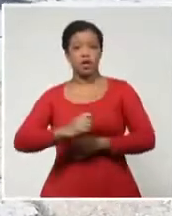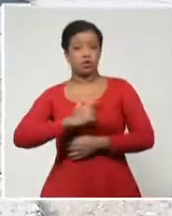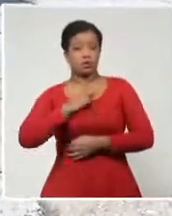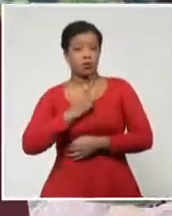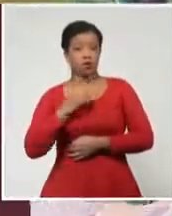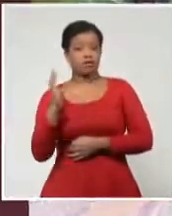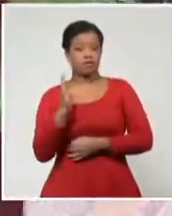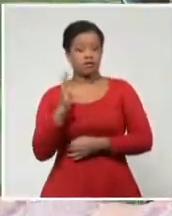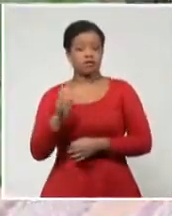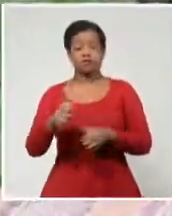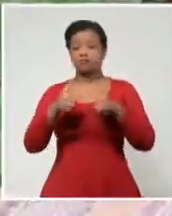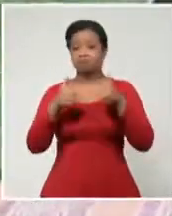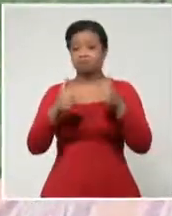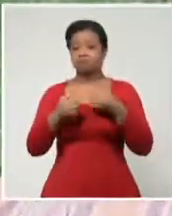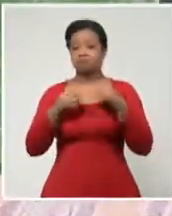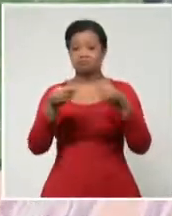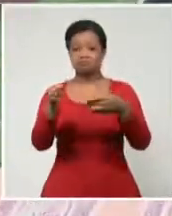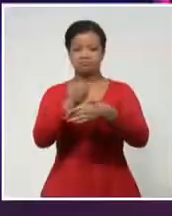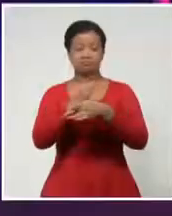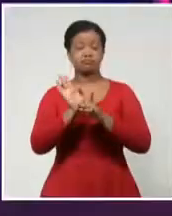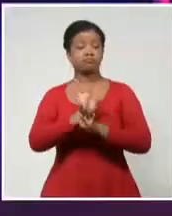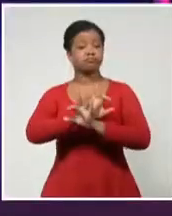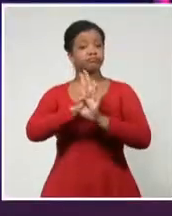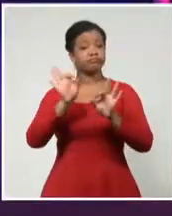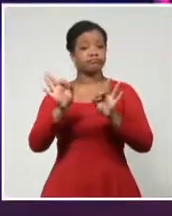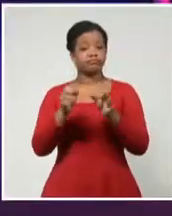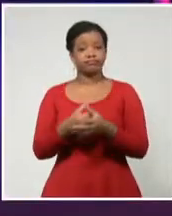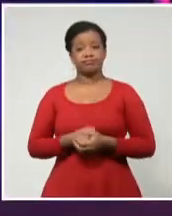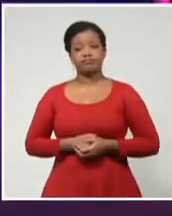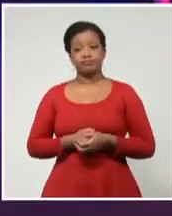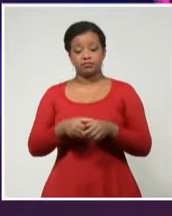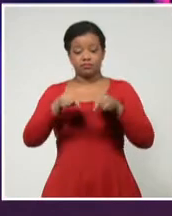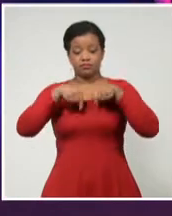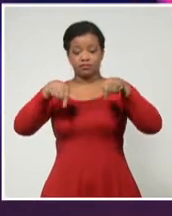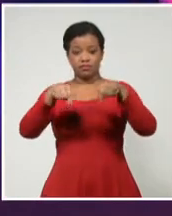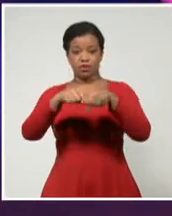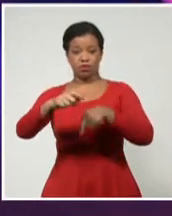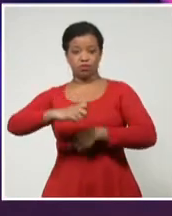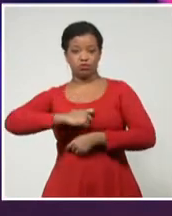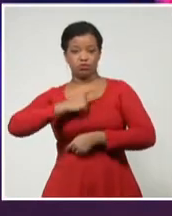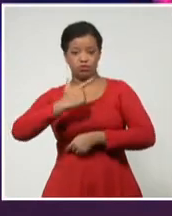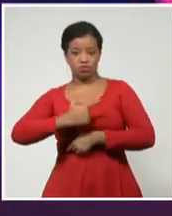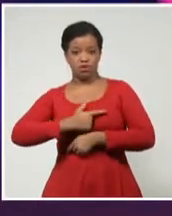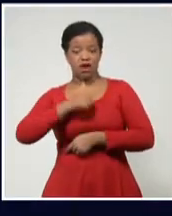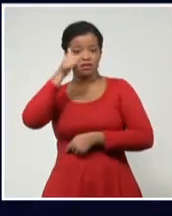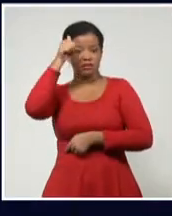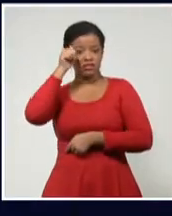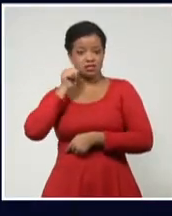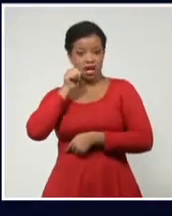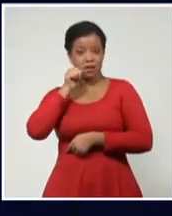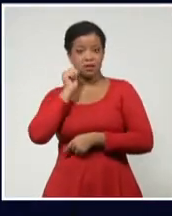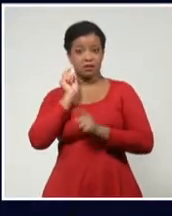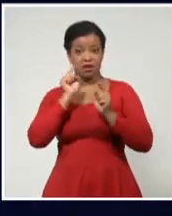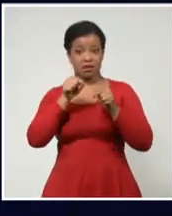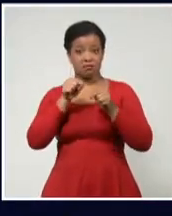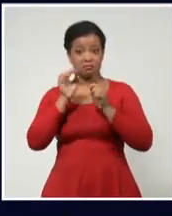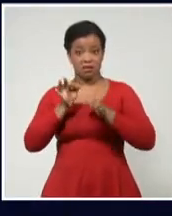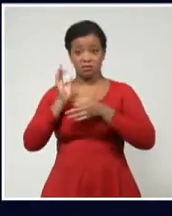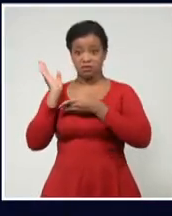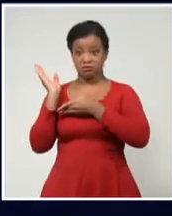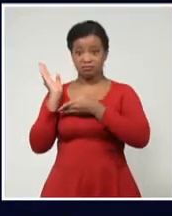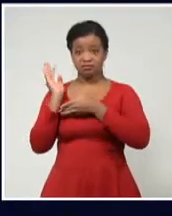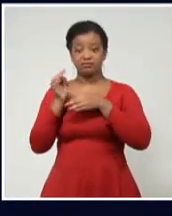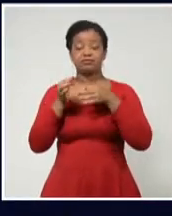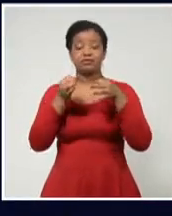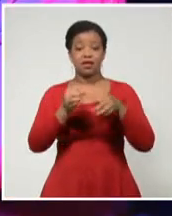con ofertas y estándares de calidad. El espacio cultural multidisciplinario Sábado con Uriarte, en la sede de la Asociación Hermanos